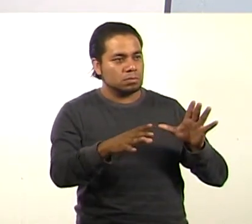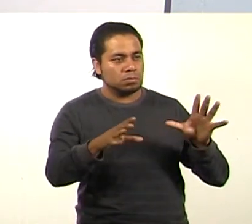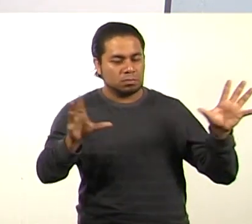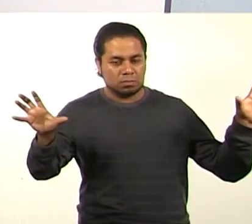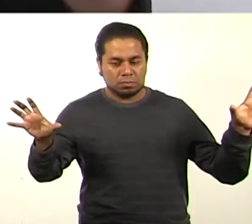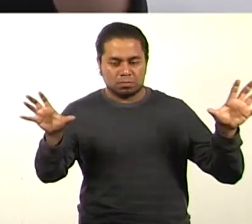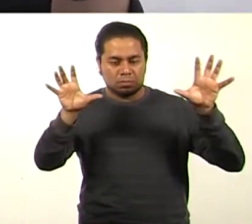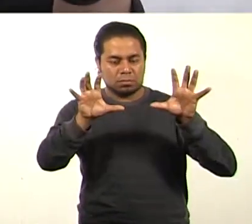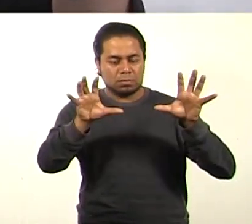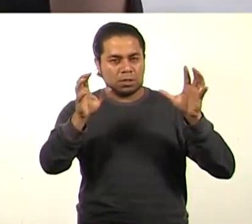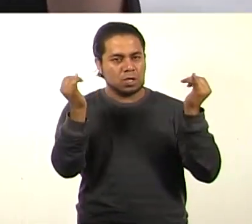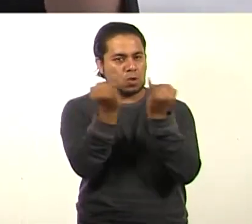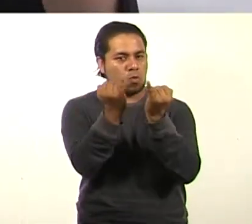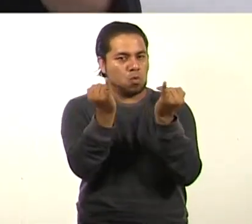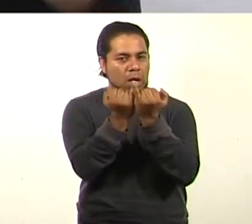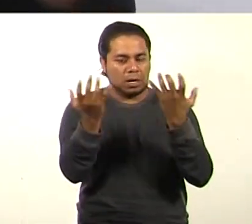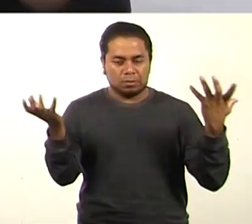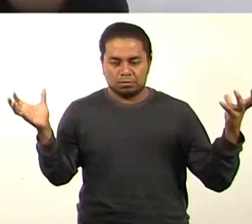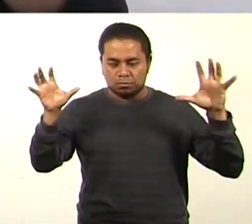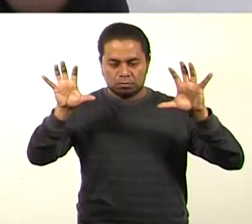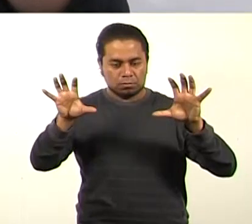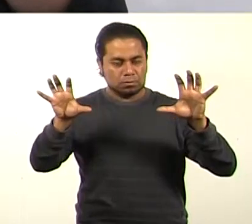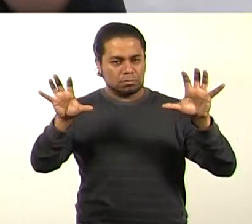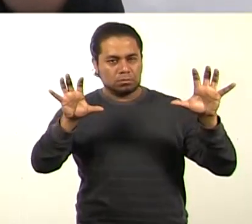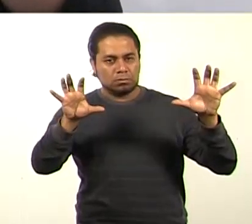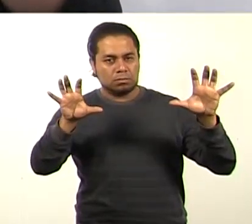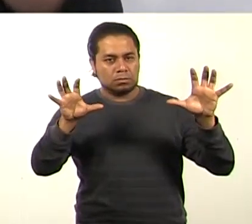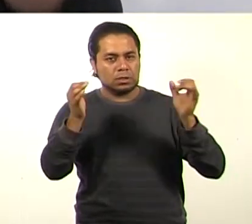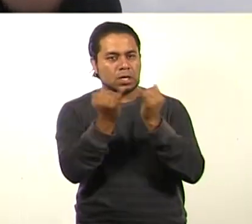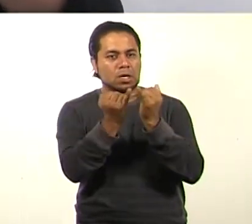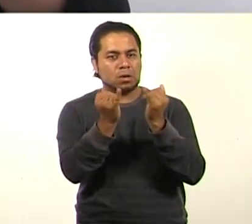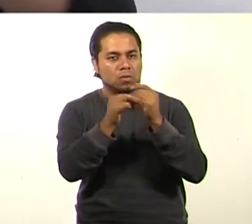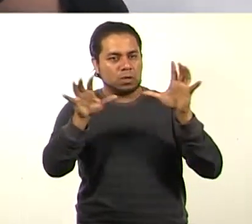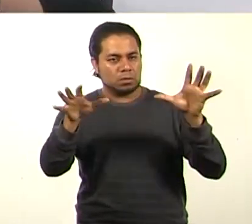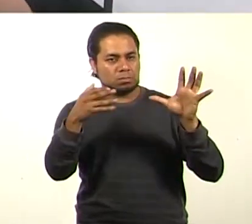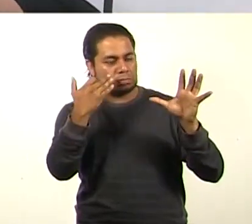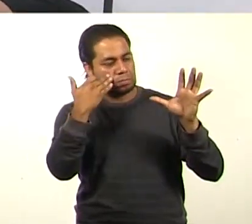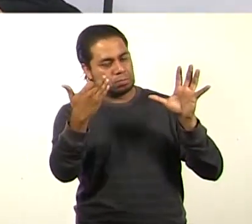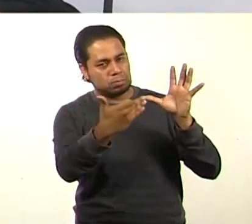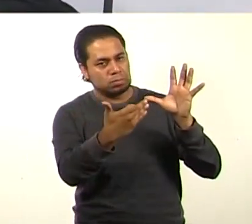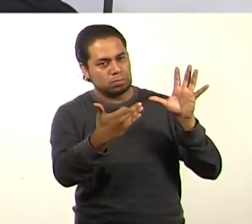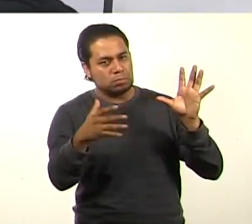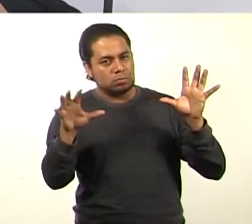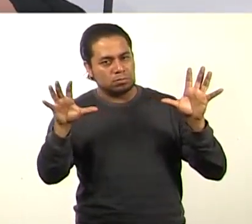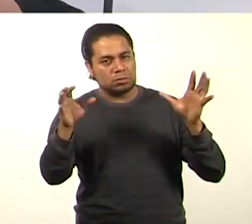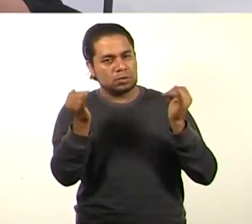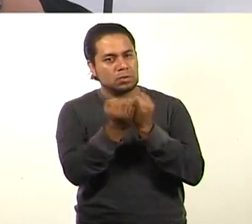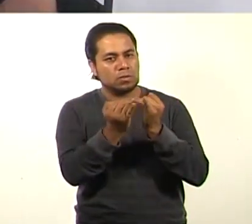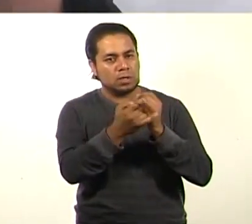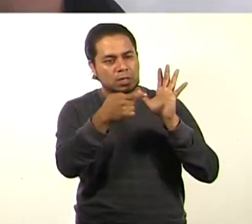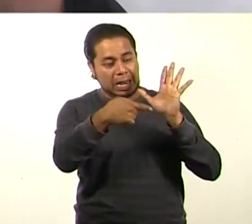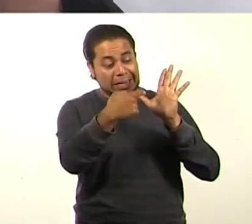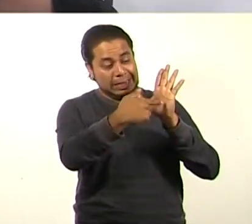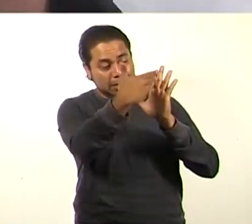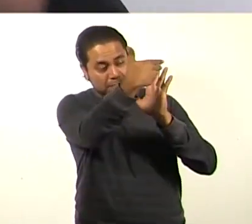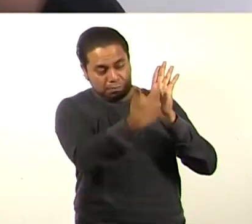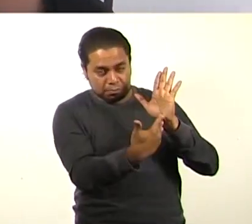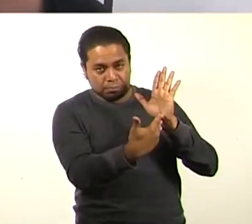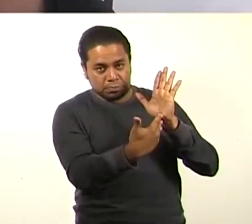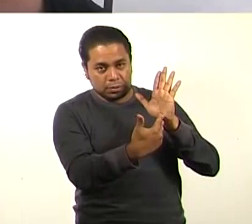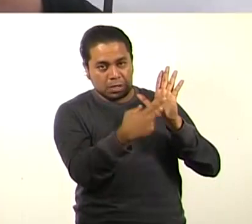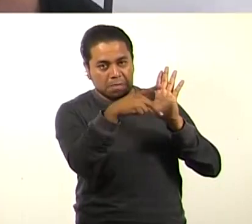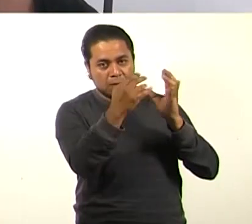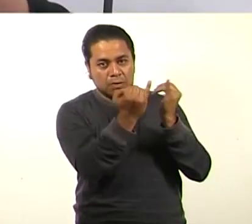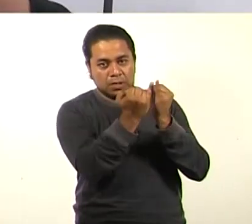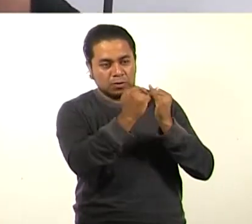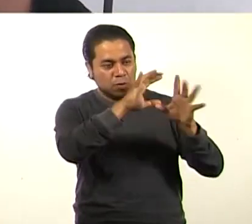son exactamente lo mismo. ¿Sí? Ustedes pueden ver, aquí ya son fracciones, pero es el